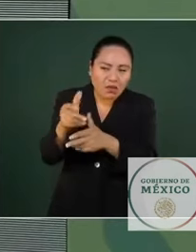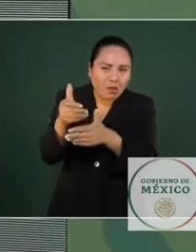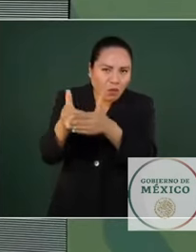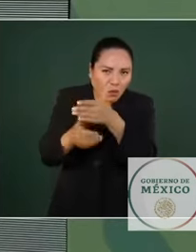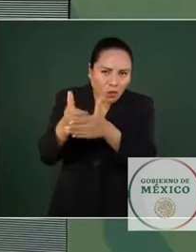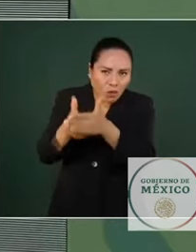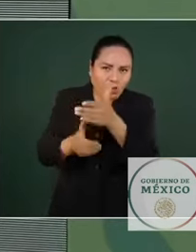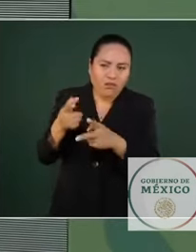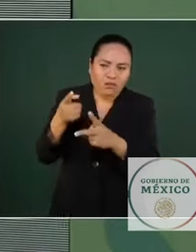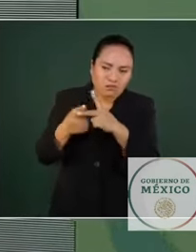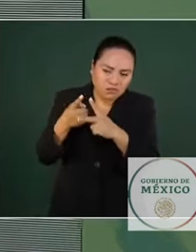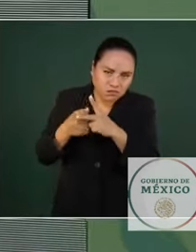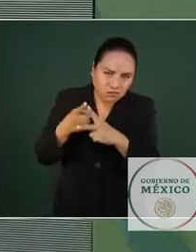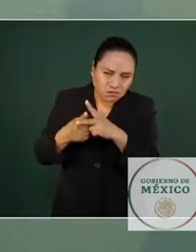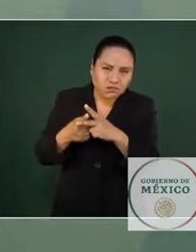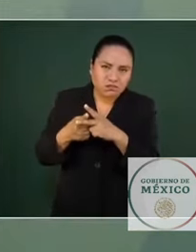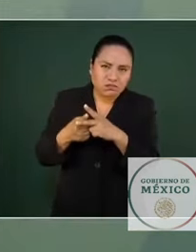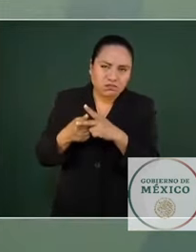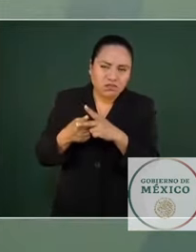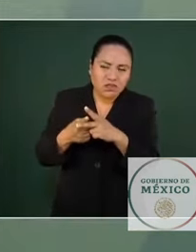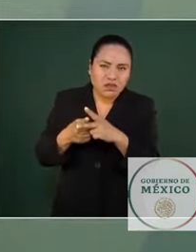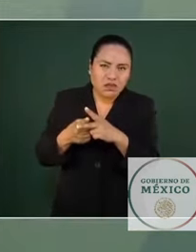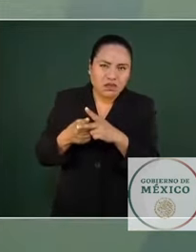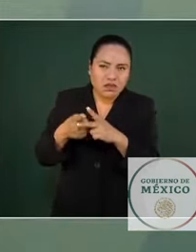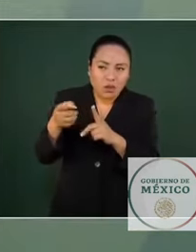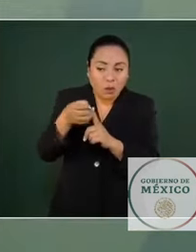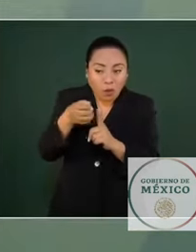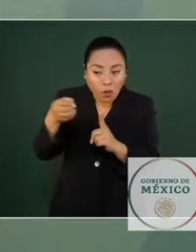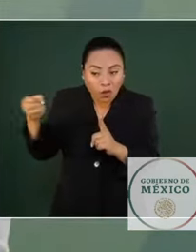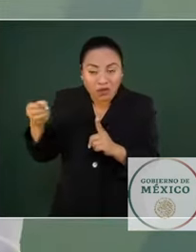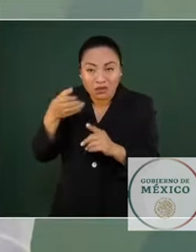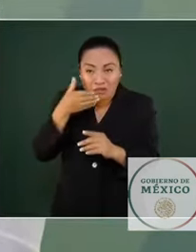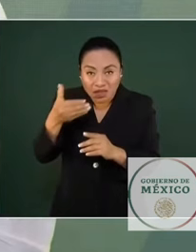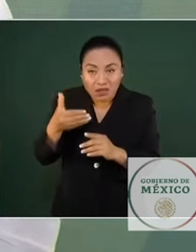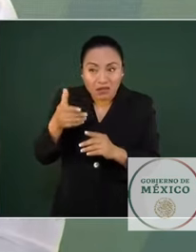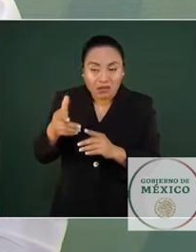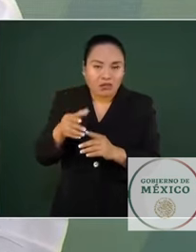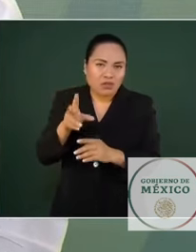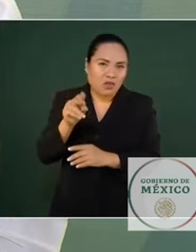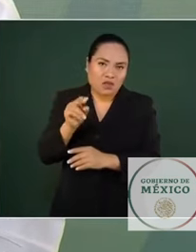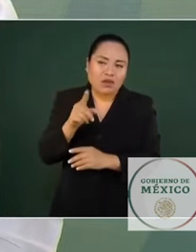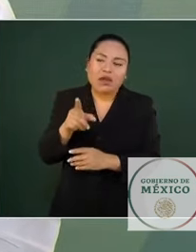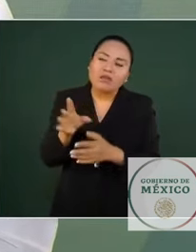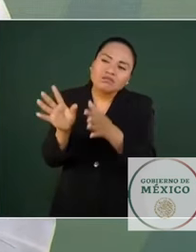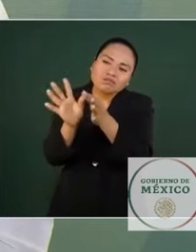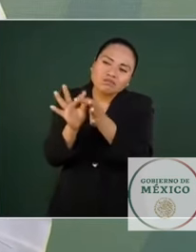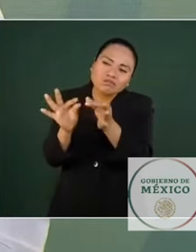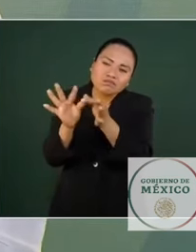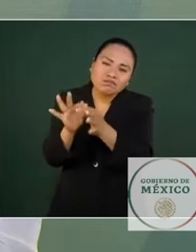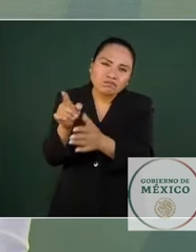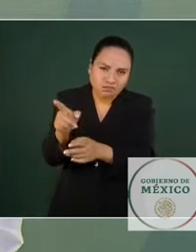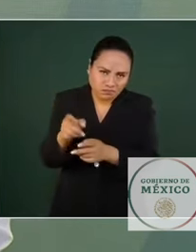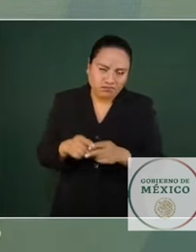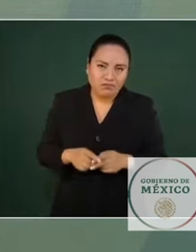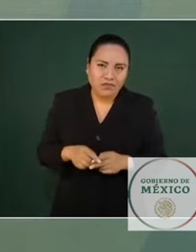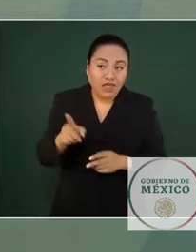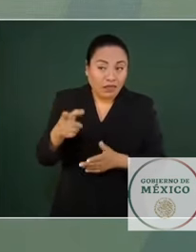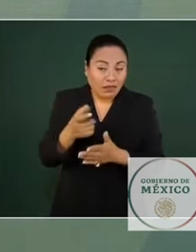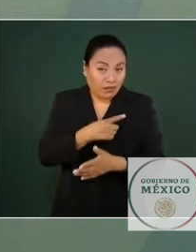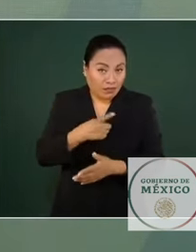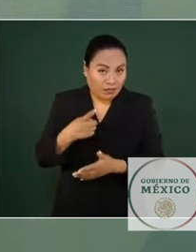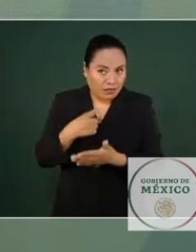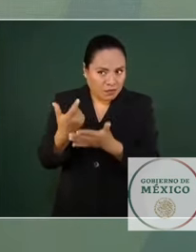les hicieron mal las cuentas y que deben